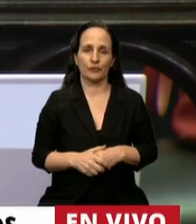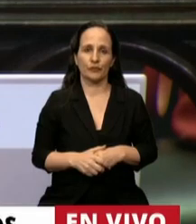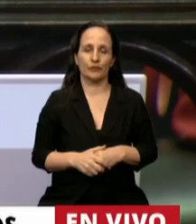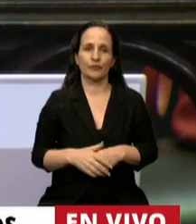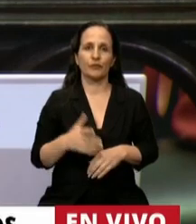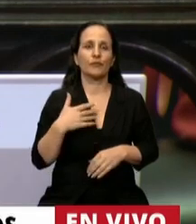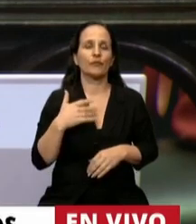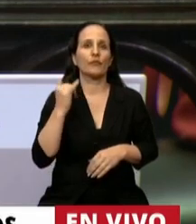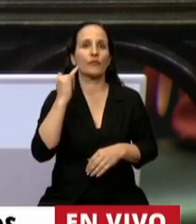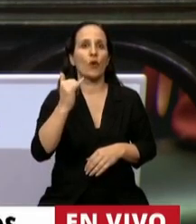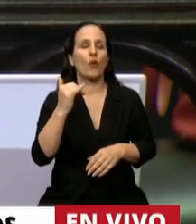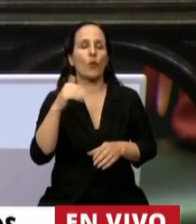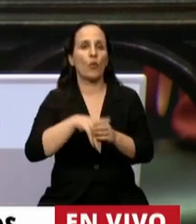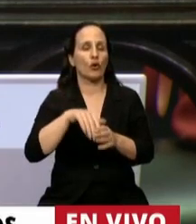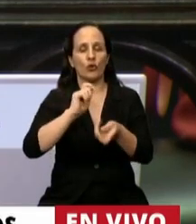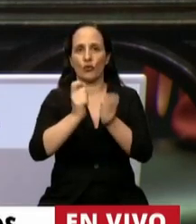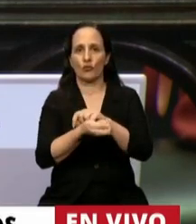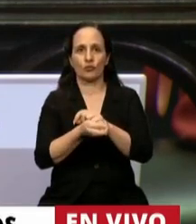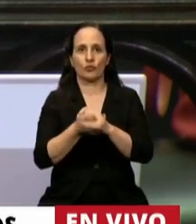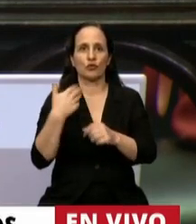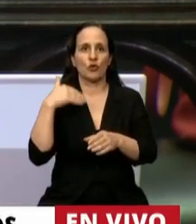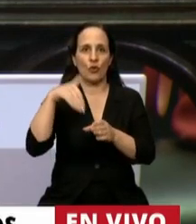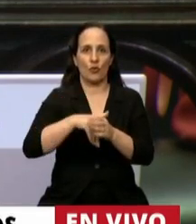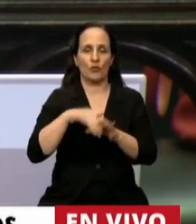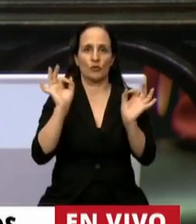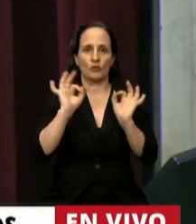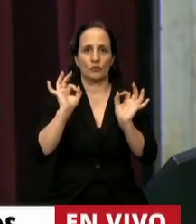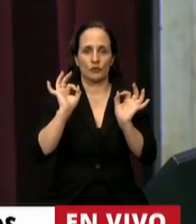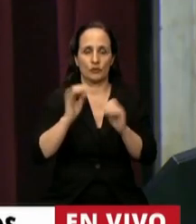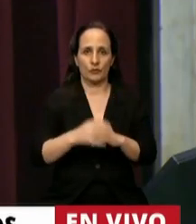Presidente, para cambiar el sentido de mi voto ha sido abstención.